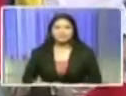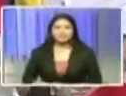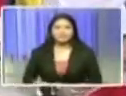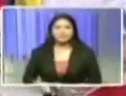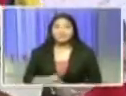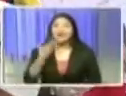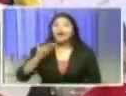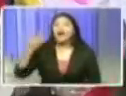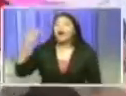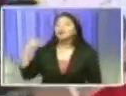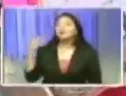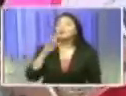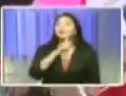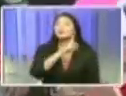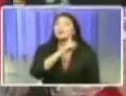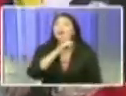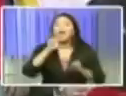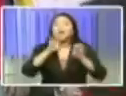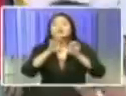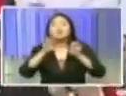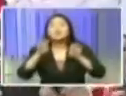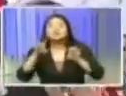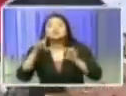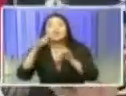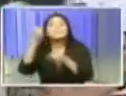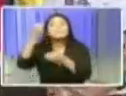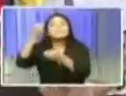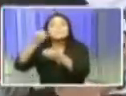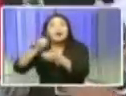Antes la llamaban educación para el trabajo.